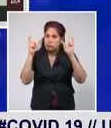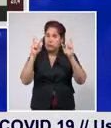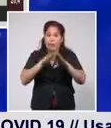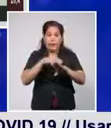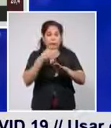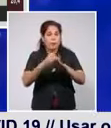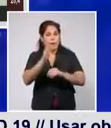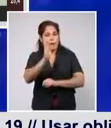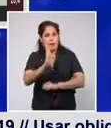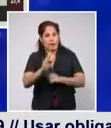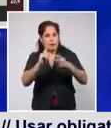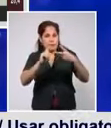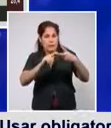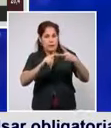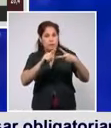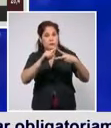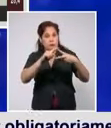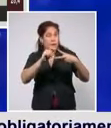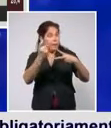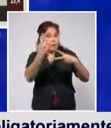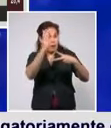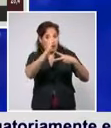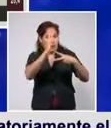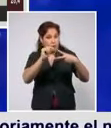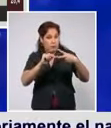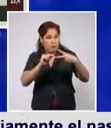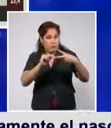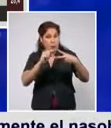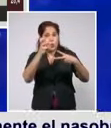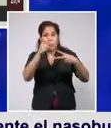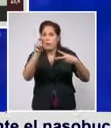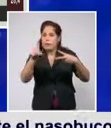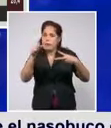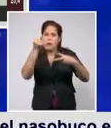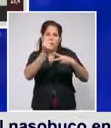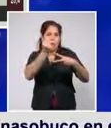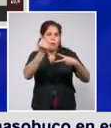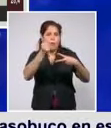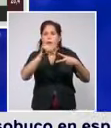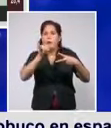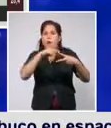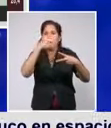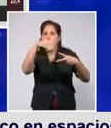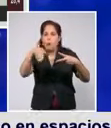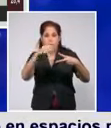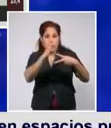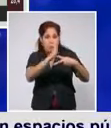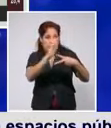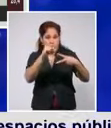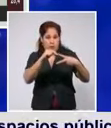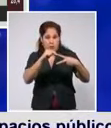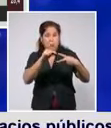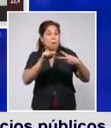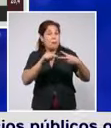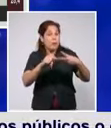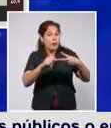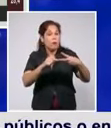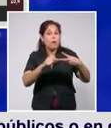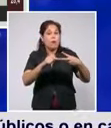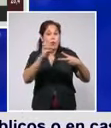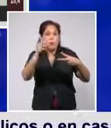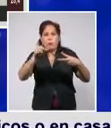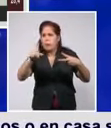Brasil, que se mantiene a la cabeza tanto en el número de casos como en el número de fallecidos, sin embargo, en cuanto al número